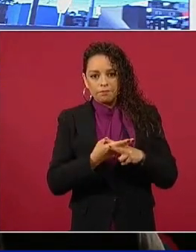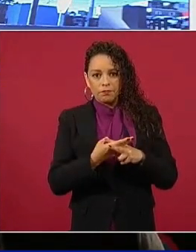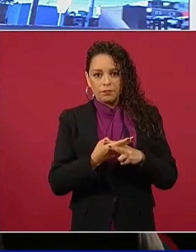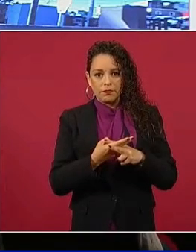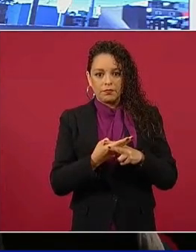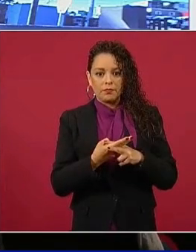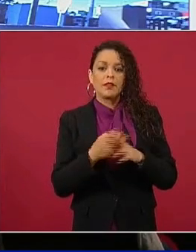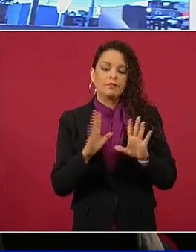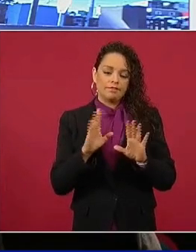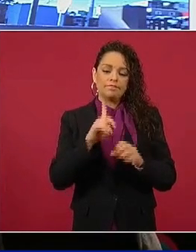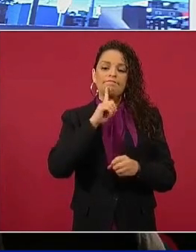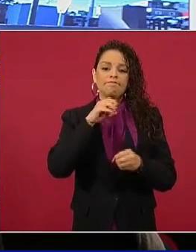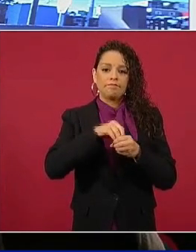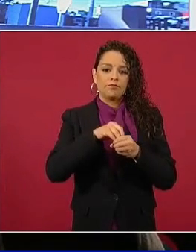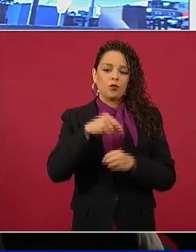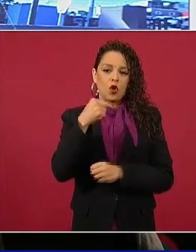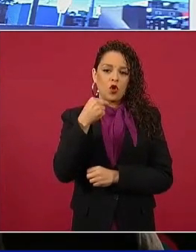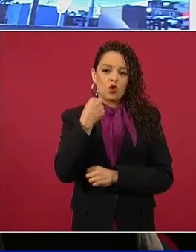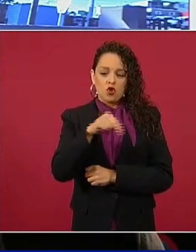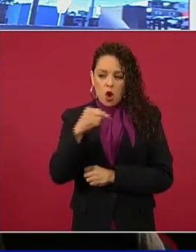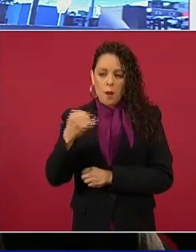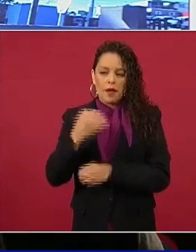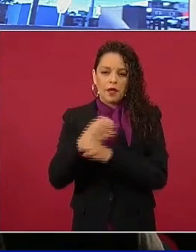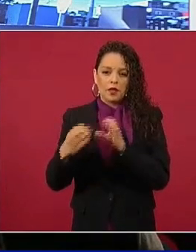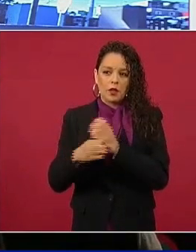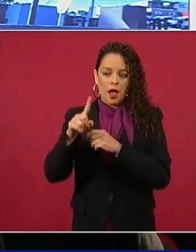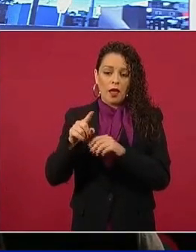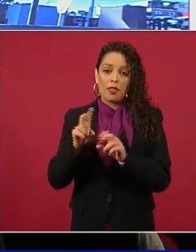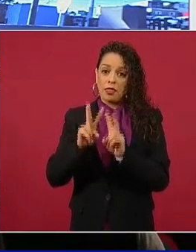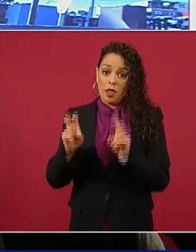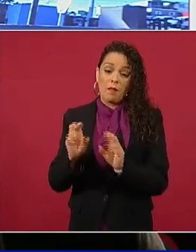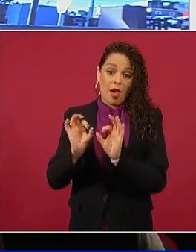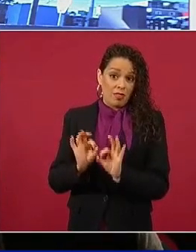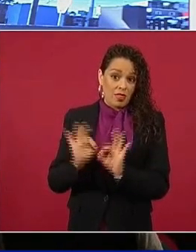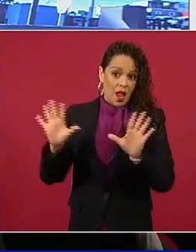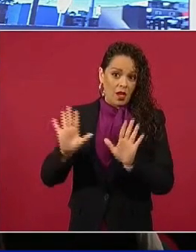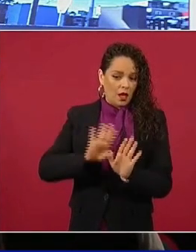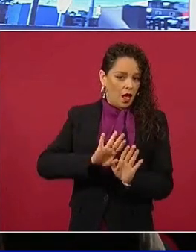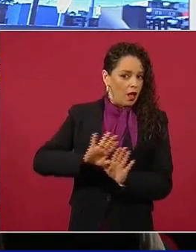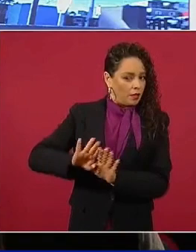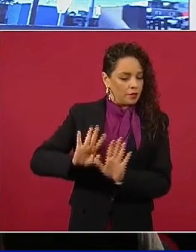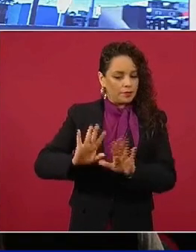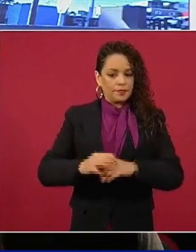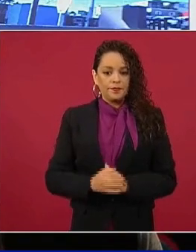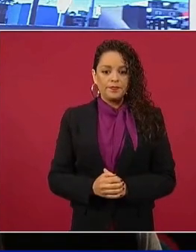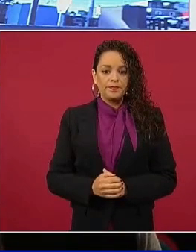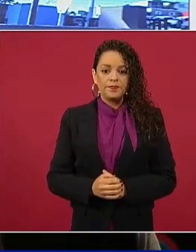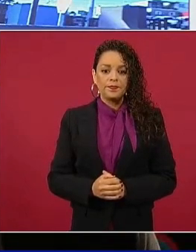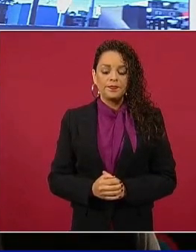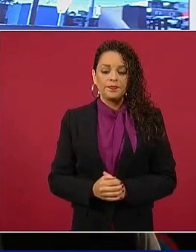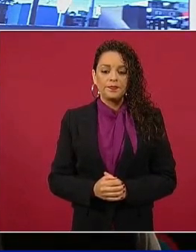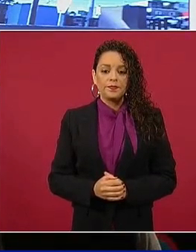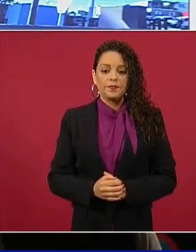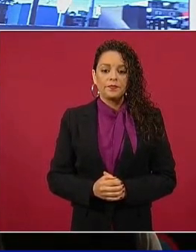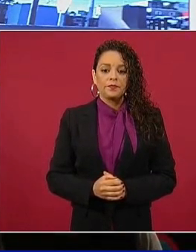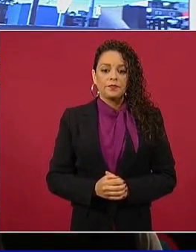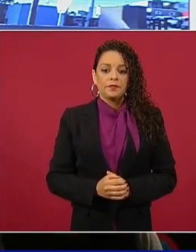detalles sensibles aquí como decía nos constituimos en las